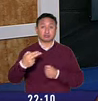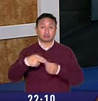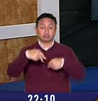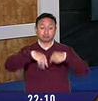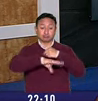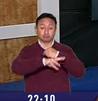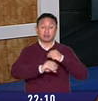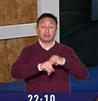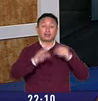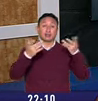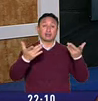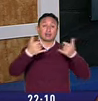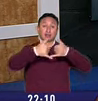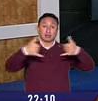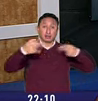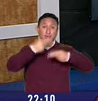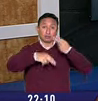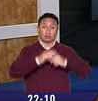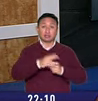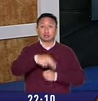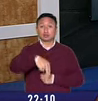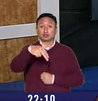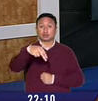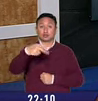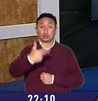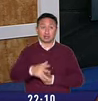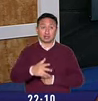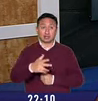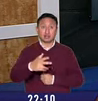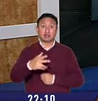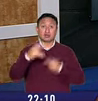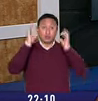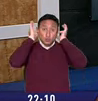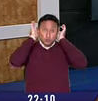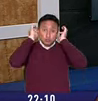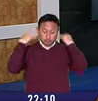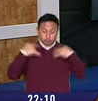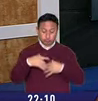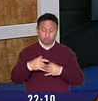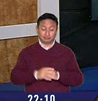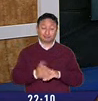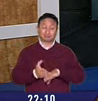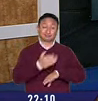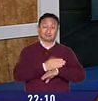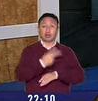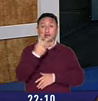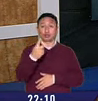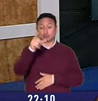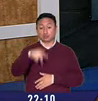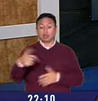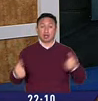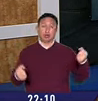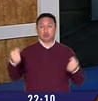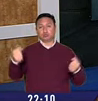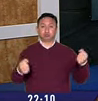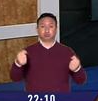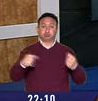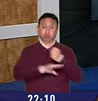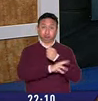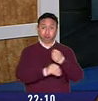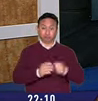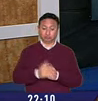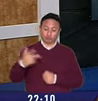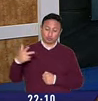asalto a una joyería de un hotel del norte de Guayaquil. Minutos antes, dos de ellos, que conducían un camión que fue robado